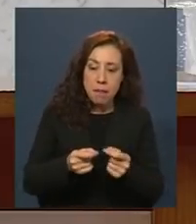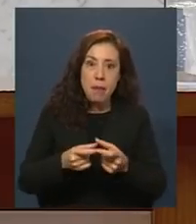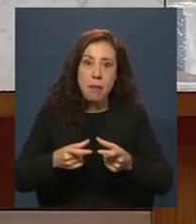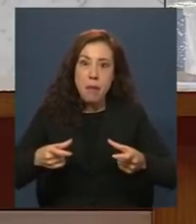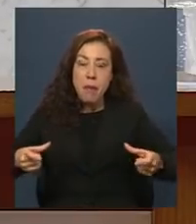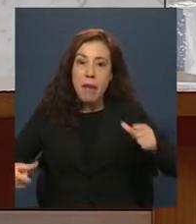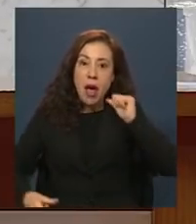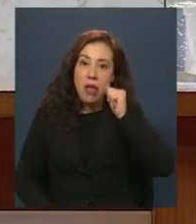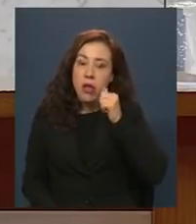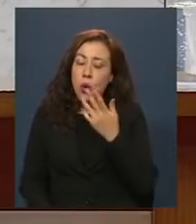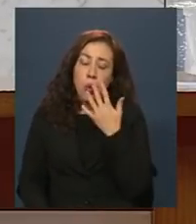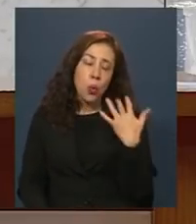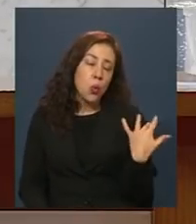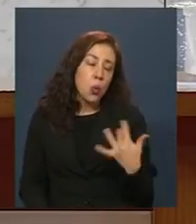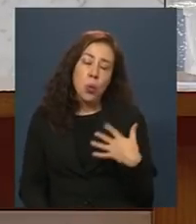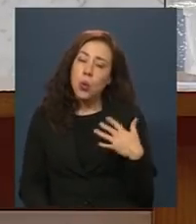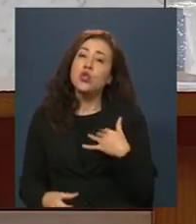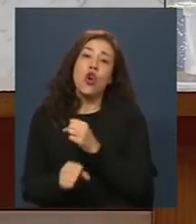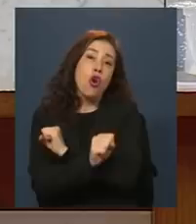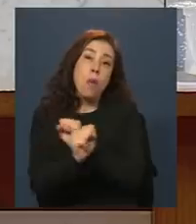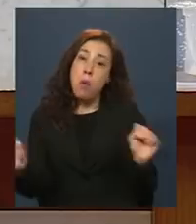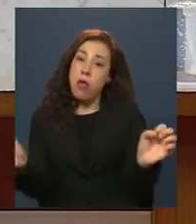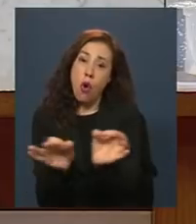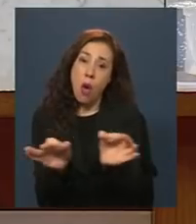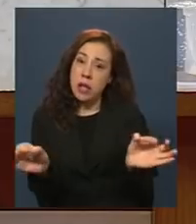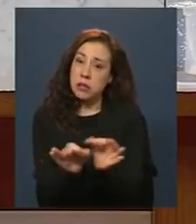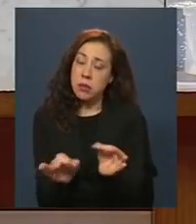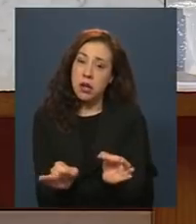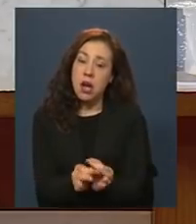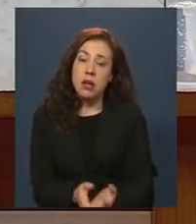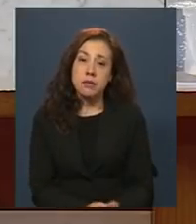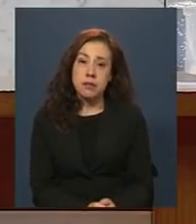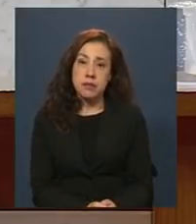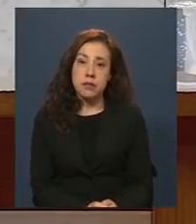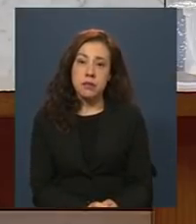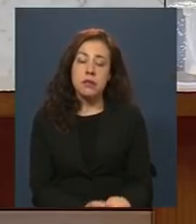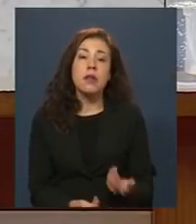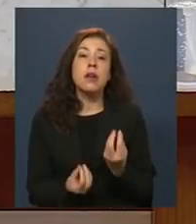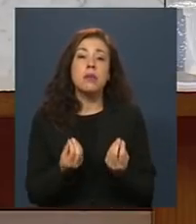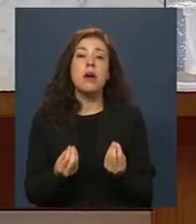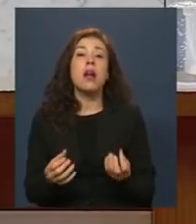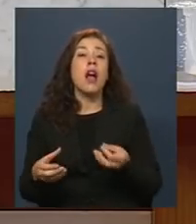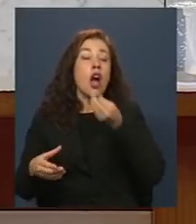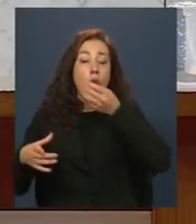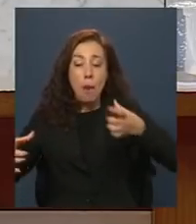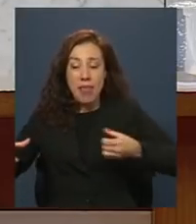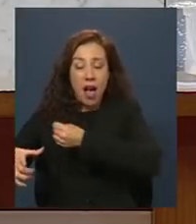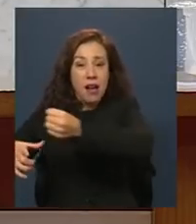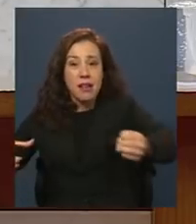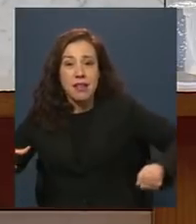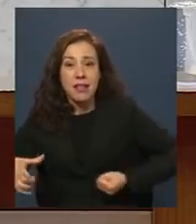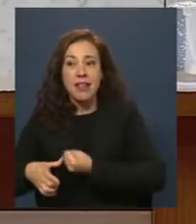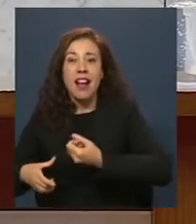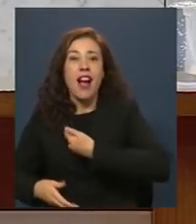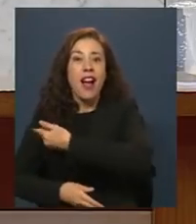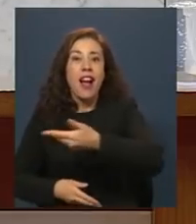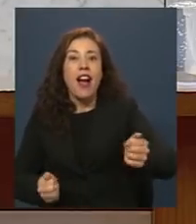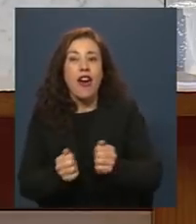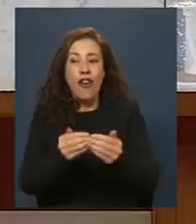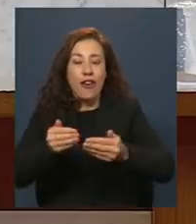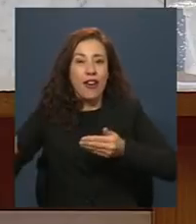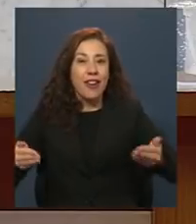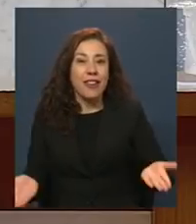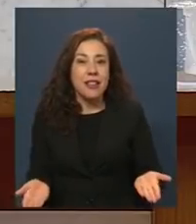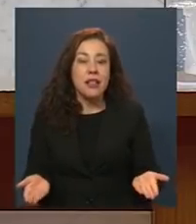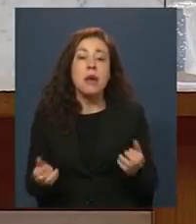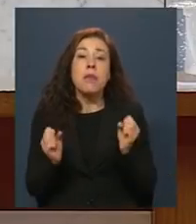día es indescriptible. Una existencia que gira en torno a la olla común, pues es la manera de sobrellevar la